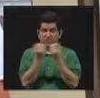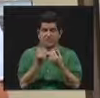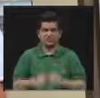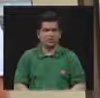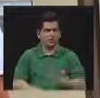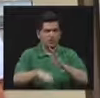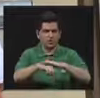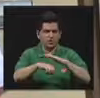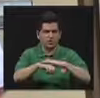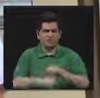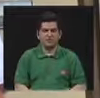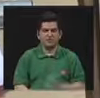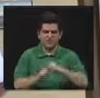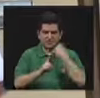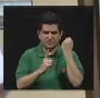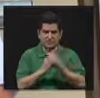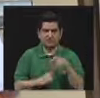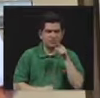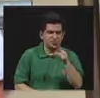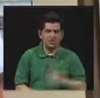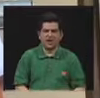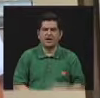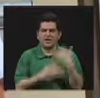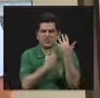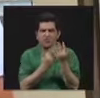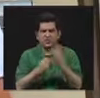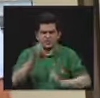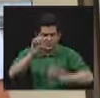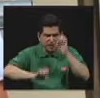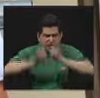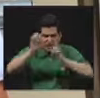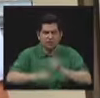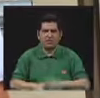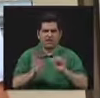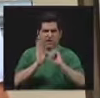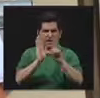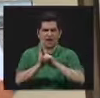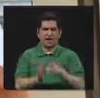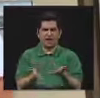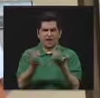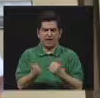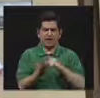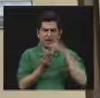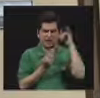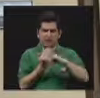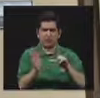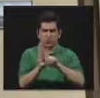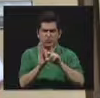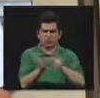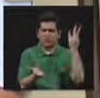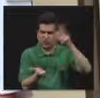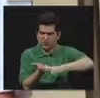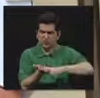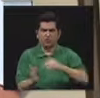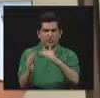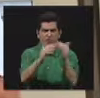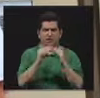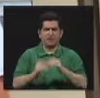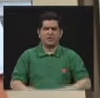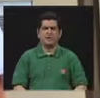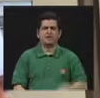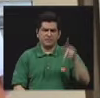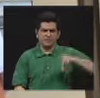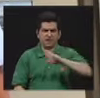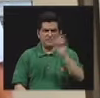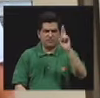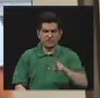la Asamblea valore tan siquiera este proyecto de la moratoria. Lo que queremos es que nos aprueben el proyecto de ley que hoy estas comunidades del